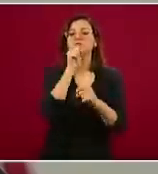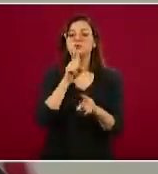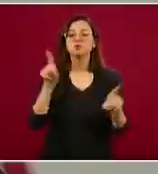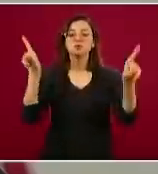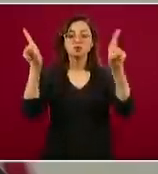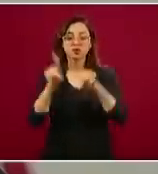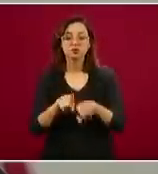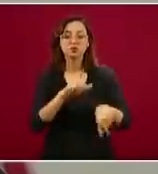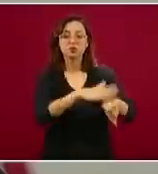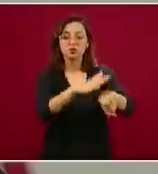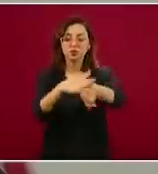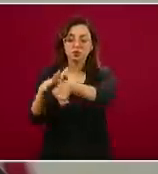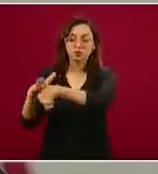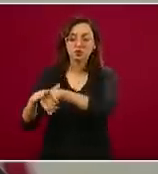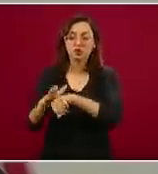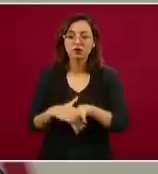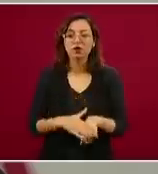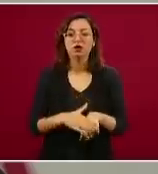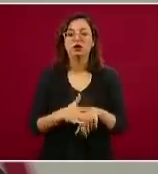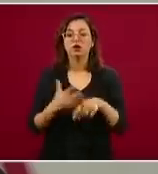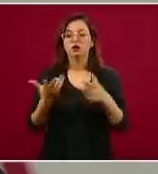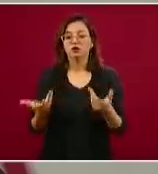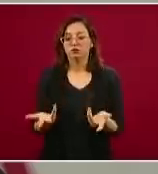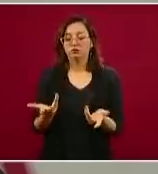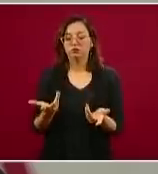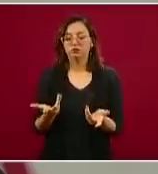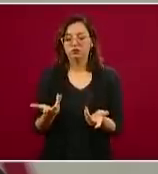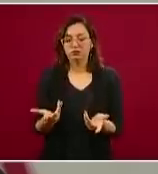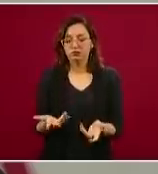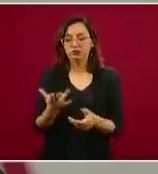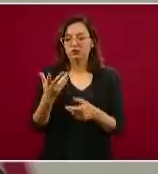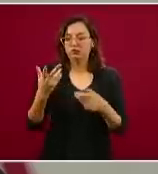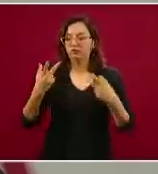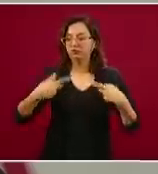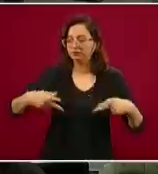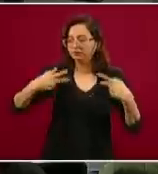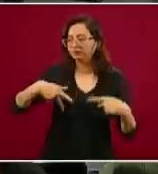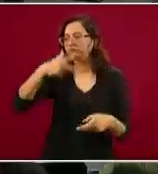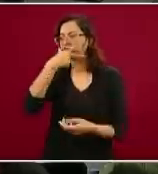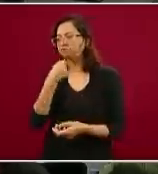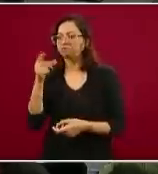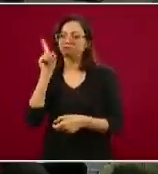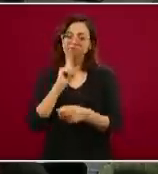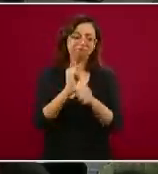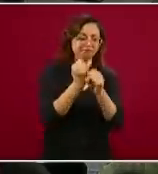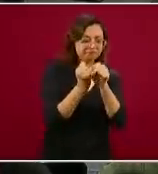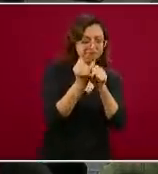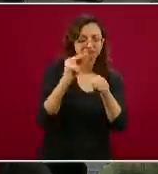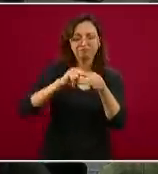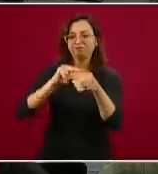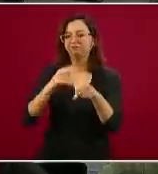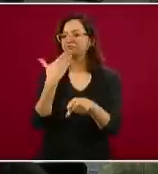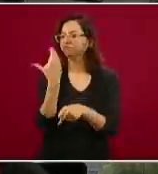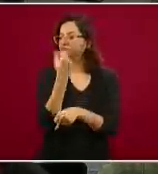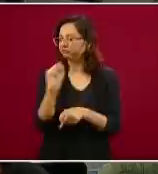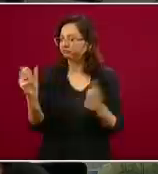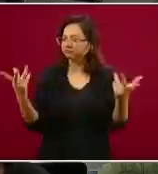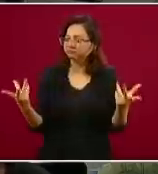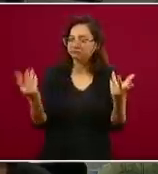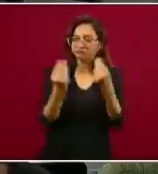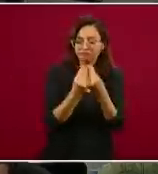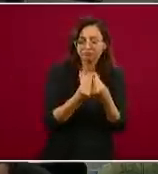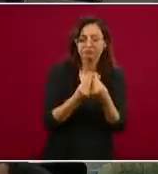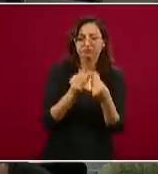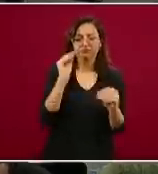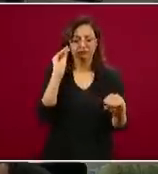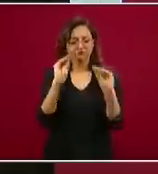capacidad de convocar a los agentes sociales como los investigadores, investigadoras y demás especialistas.